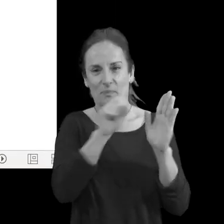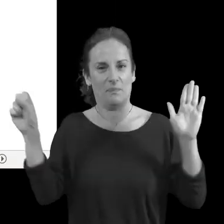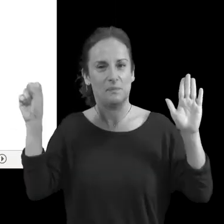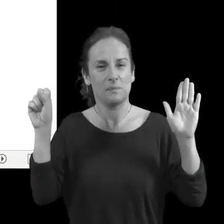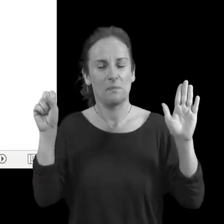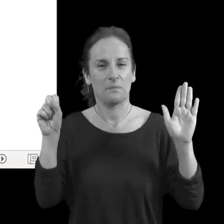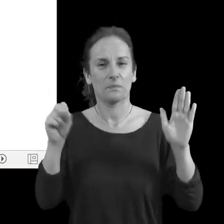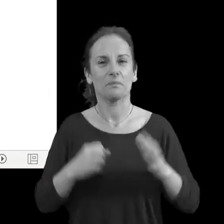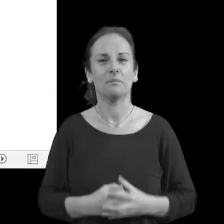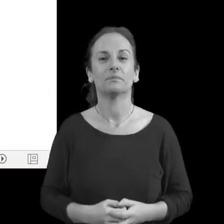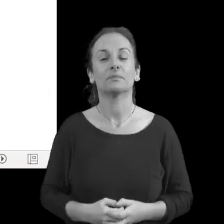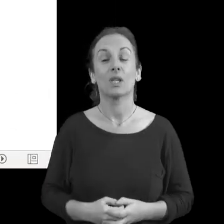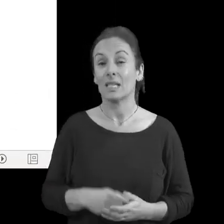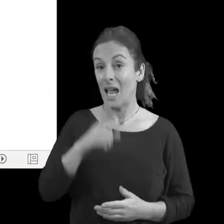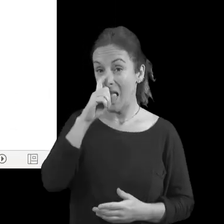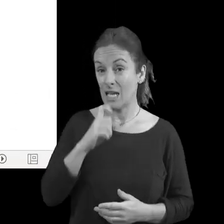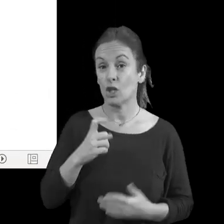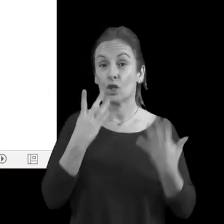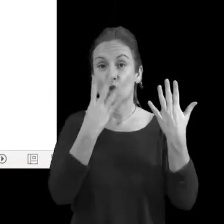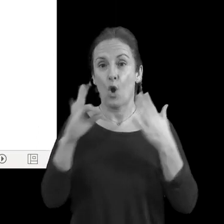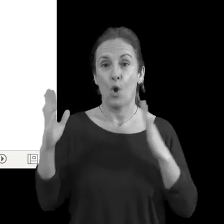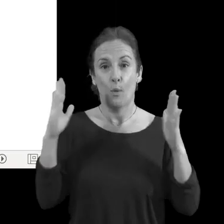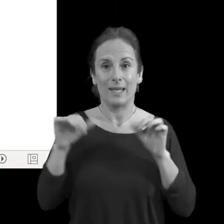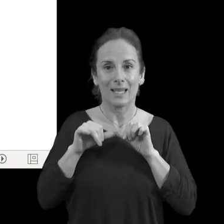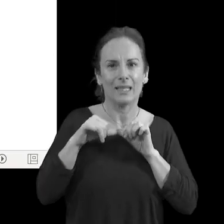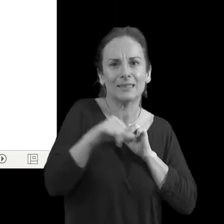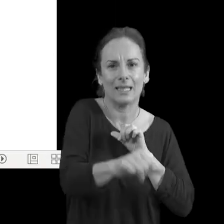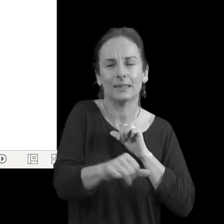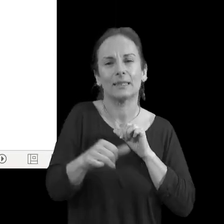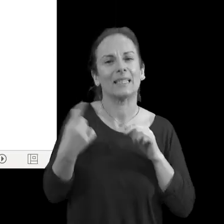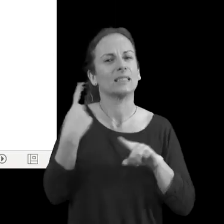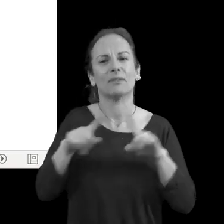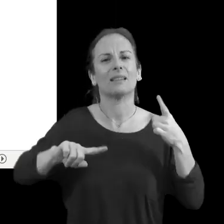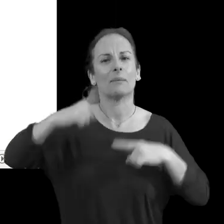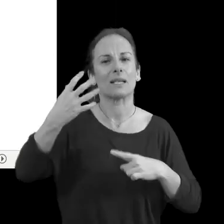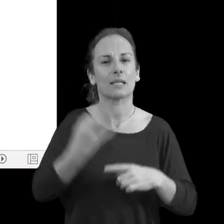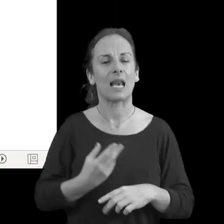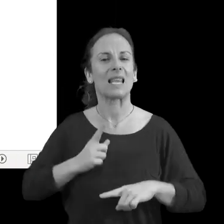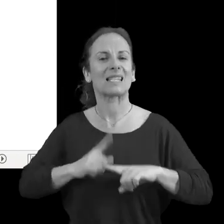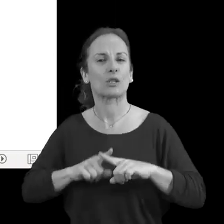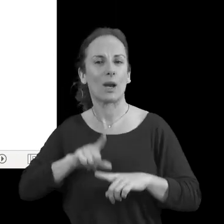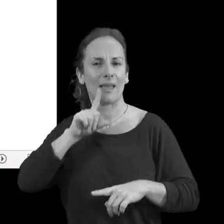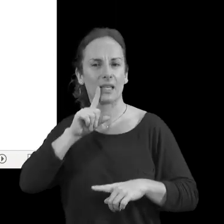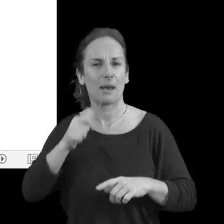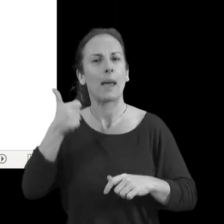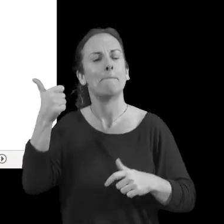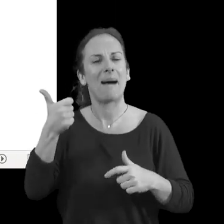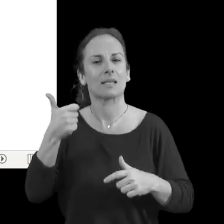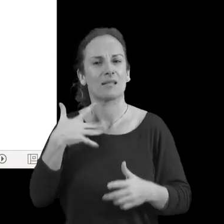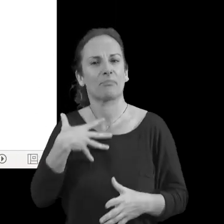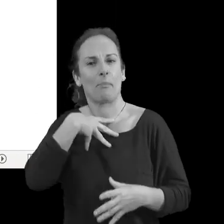90 en adelante, una de las grandes diferencias es esta cuestión de la sexualidad, ¿no? La sexualidad lesbiana mucho más presente en nuestros propios términos,